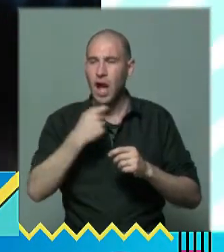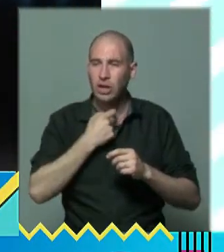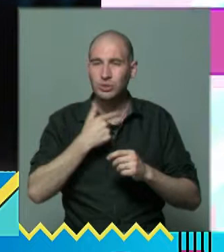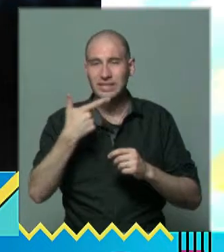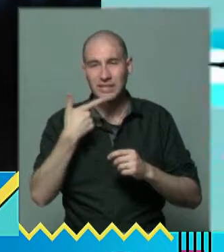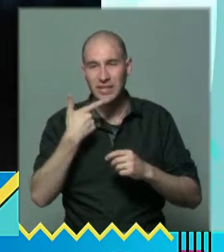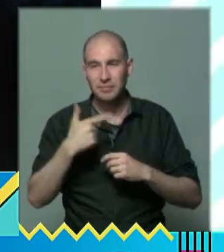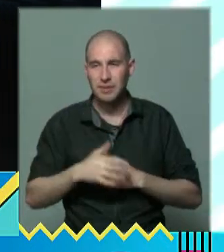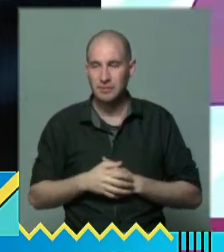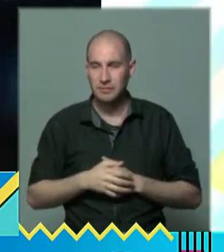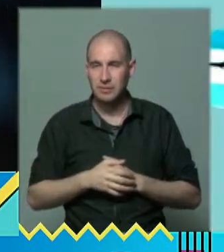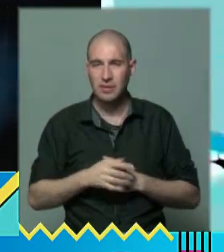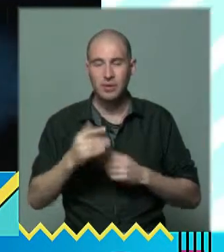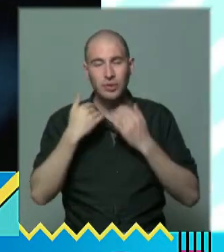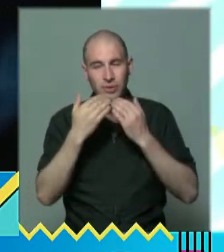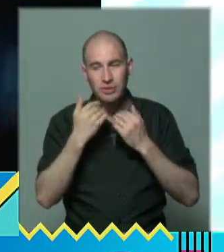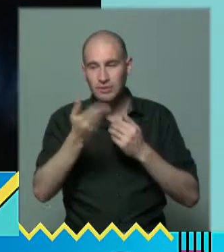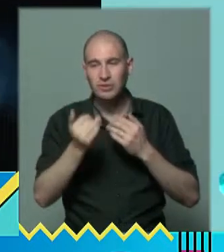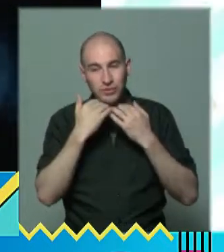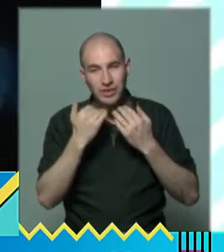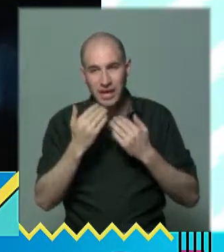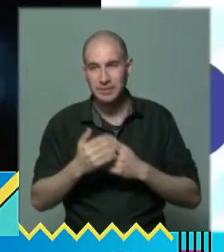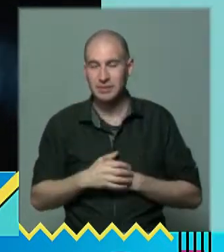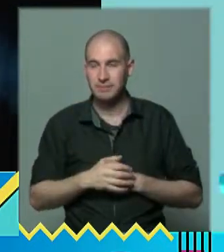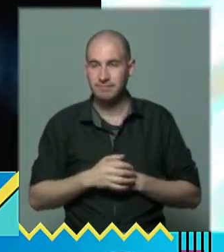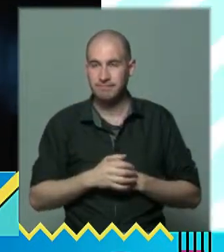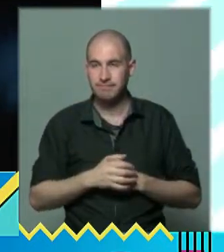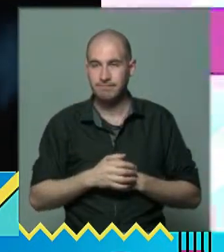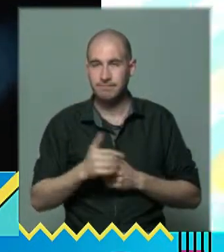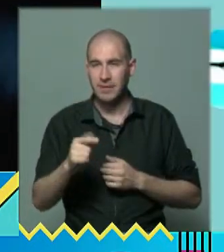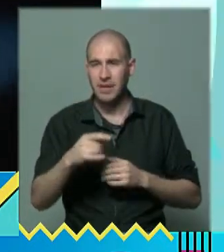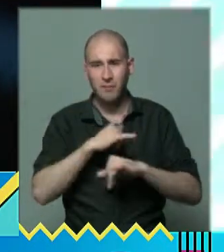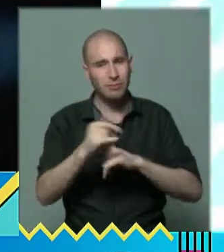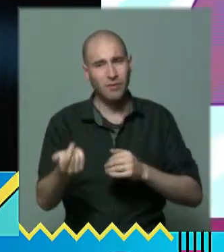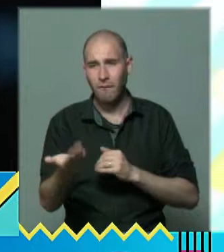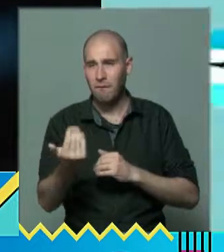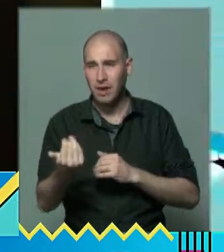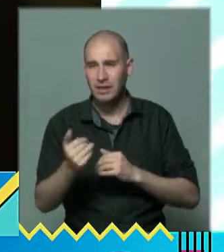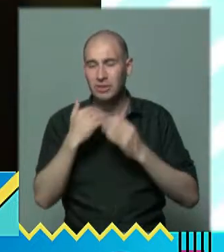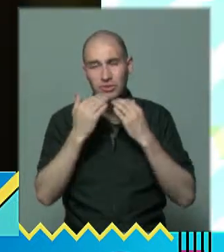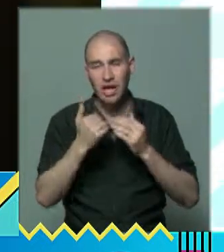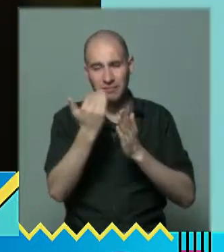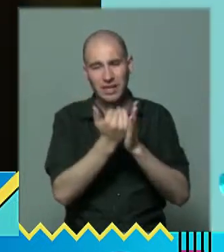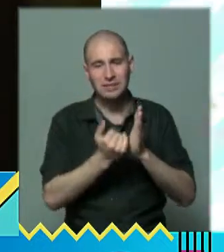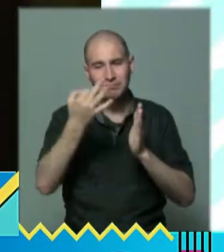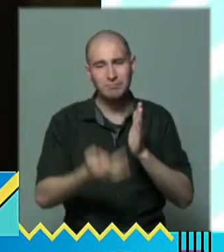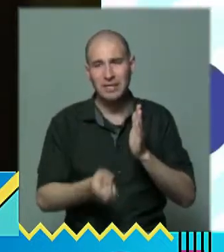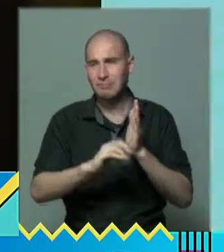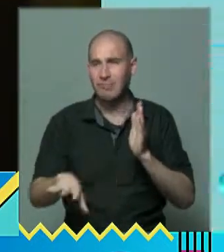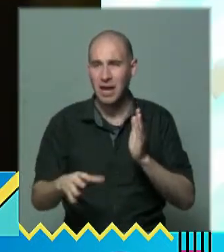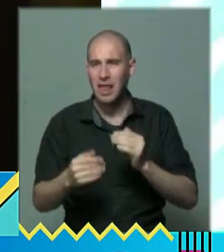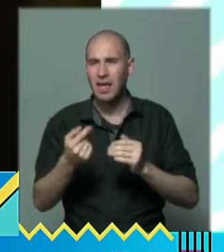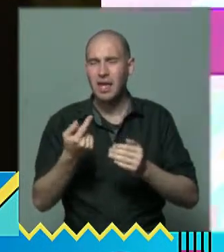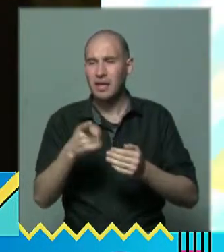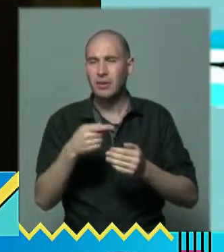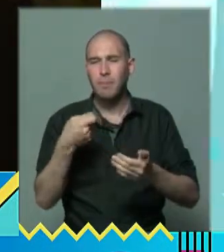septiembre. No saben si los usuarios están, digamos, les falta mucha información, no saben si están bien categorizados o no, si lo que les están